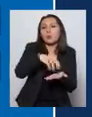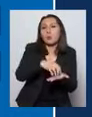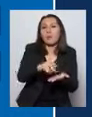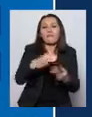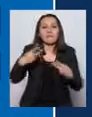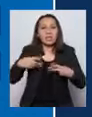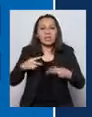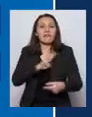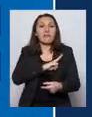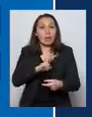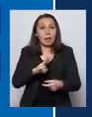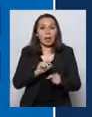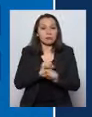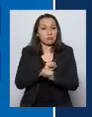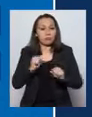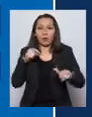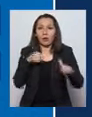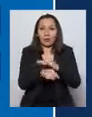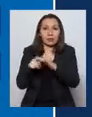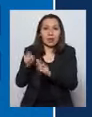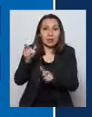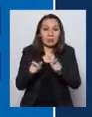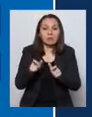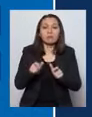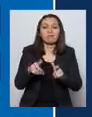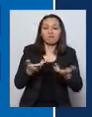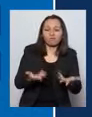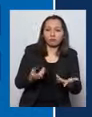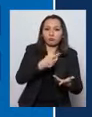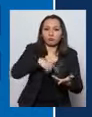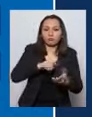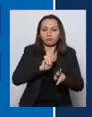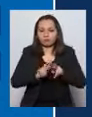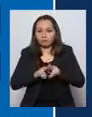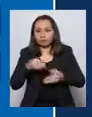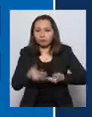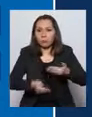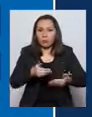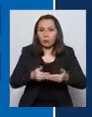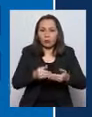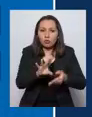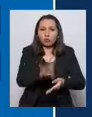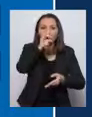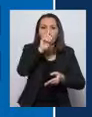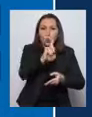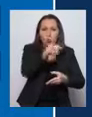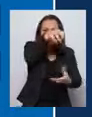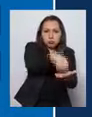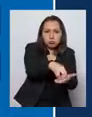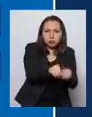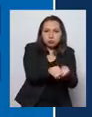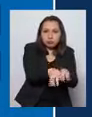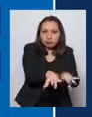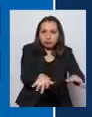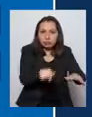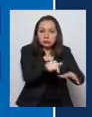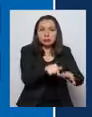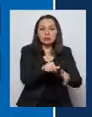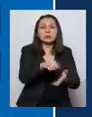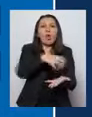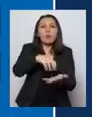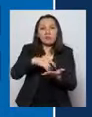y valparaíso propiamente tal hemos tenido el desarrollo de un foco en la comuna